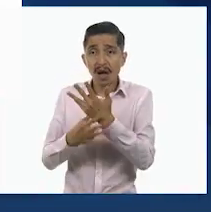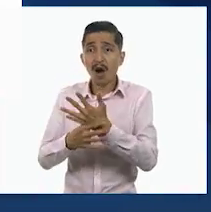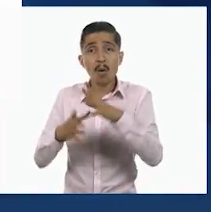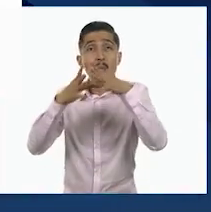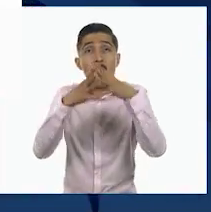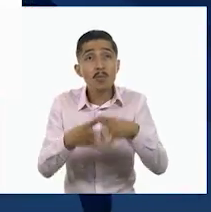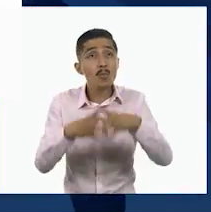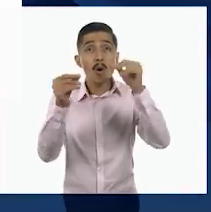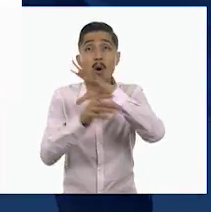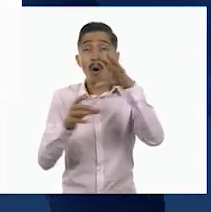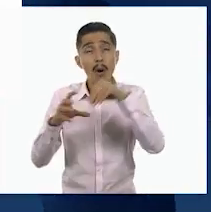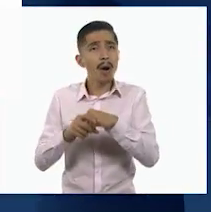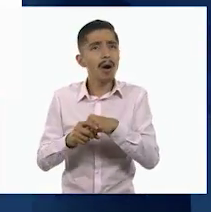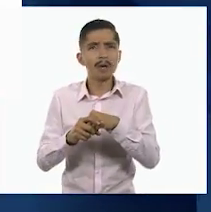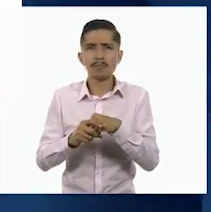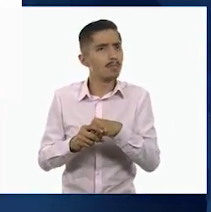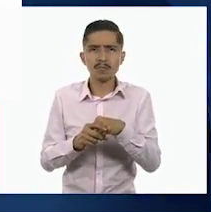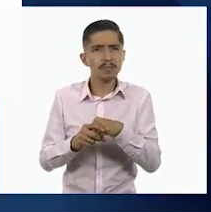todo si un